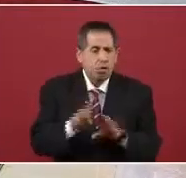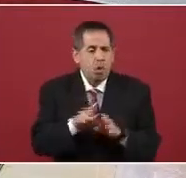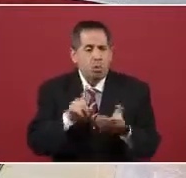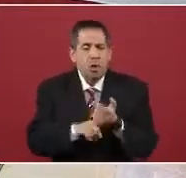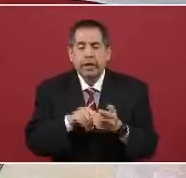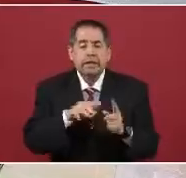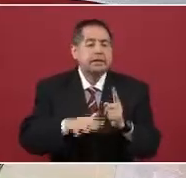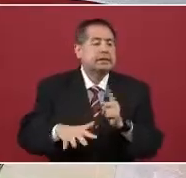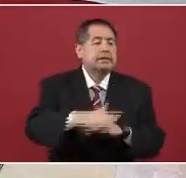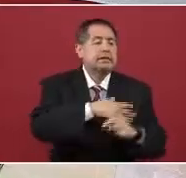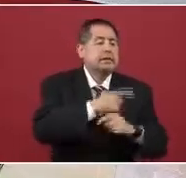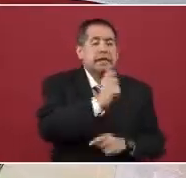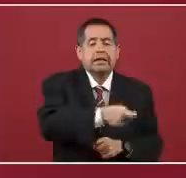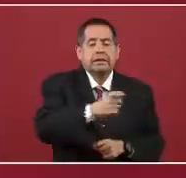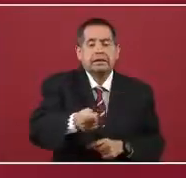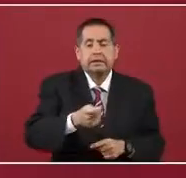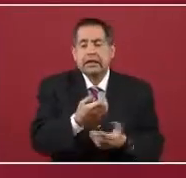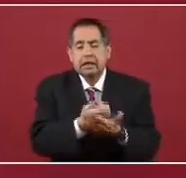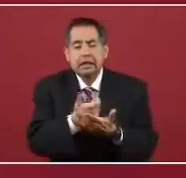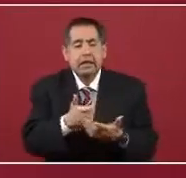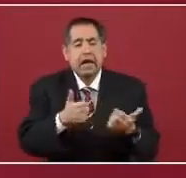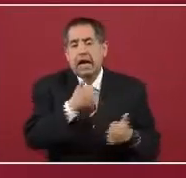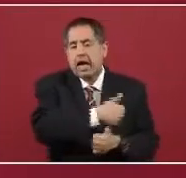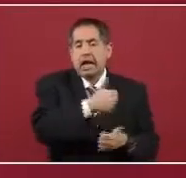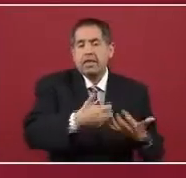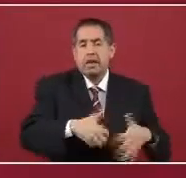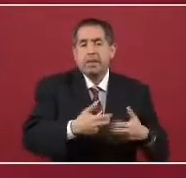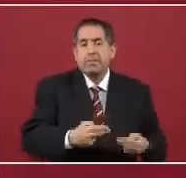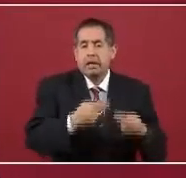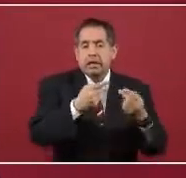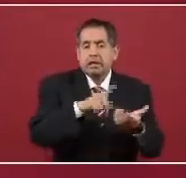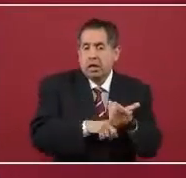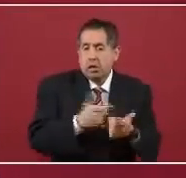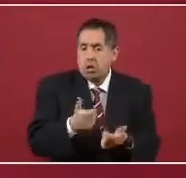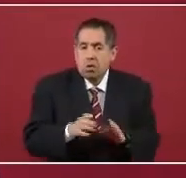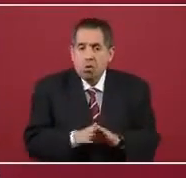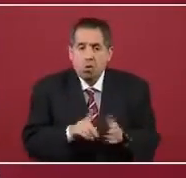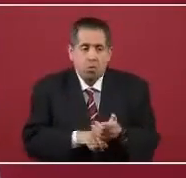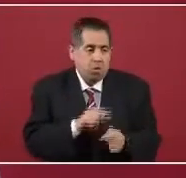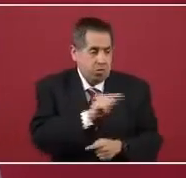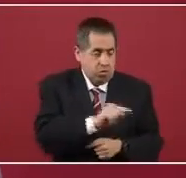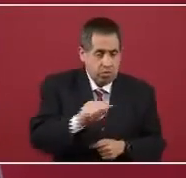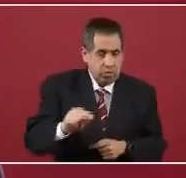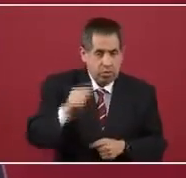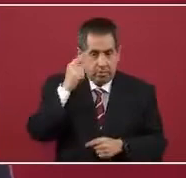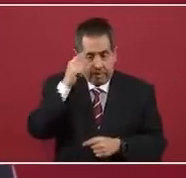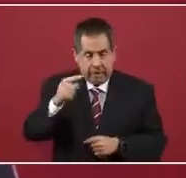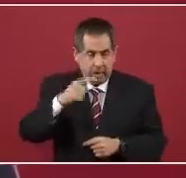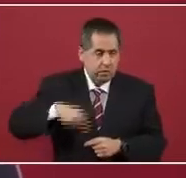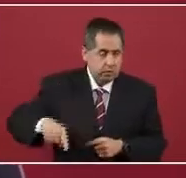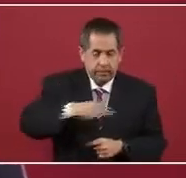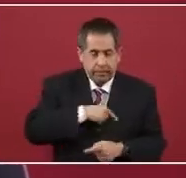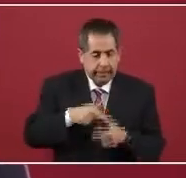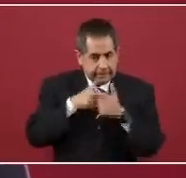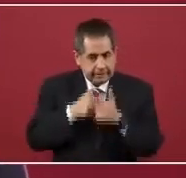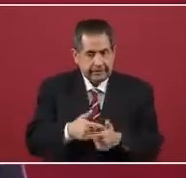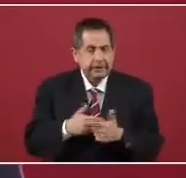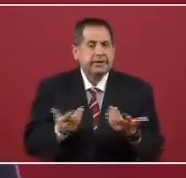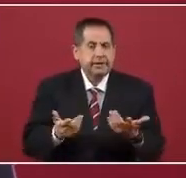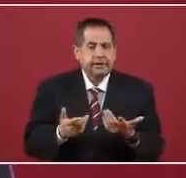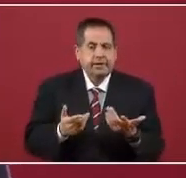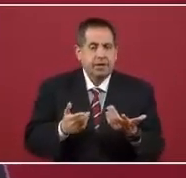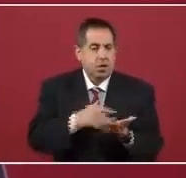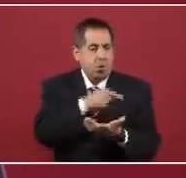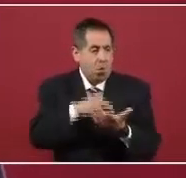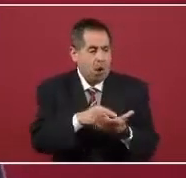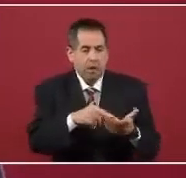condiciones económicas de las empresas para mantener los centros